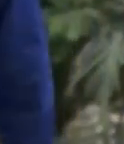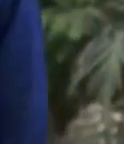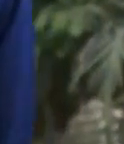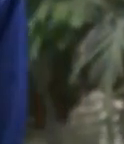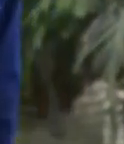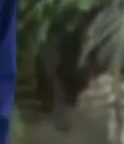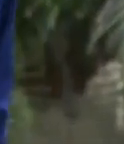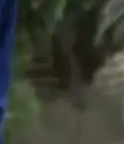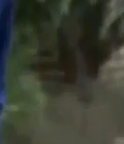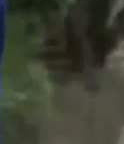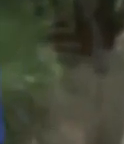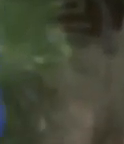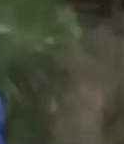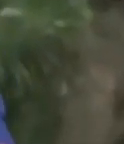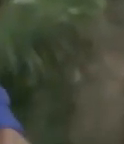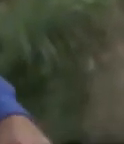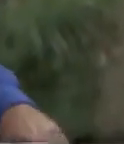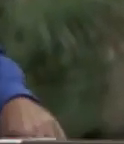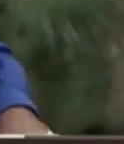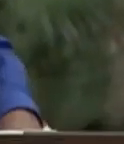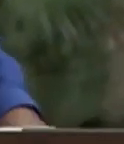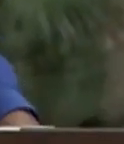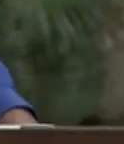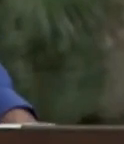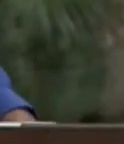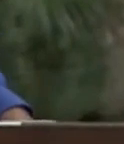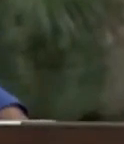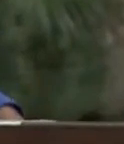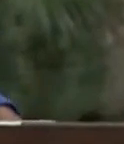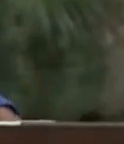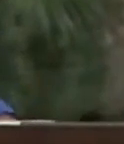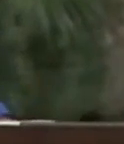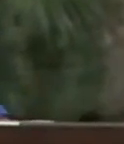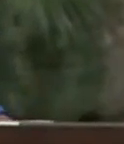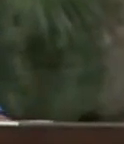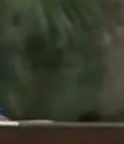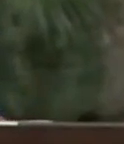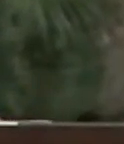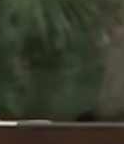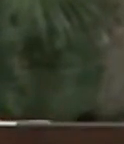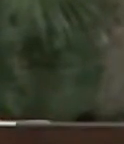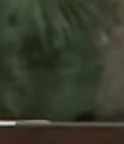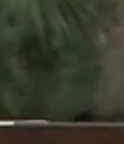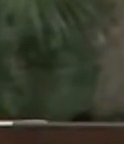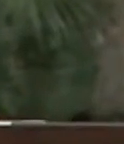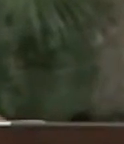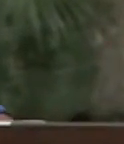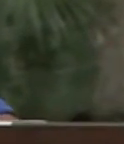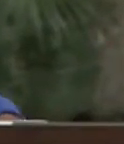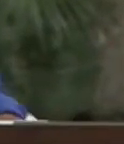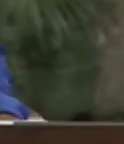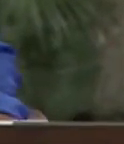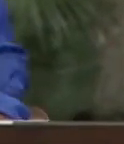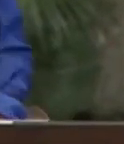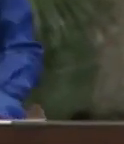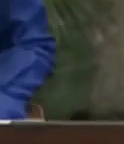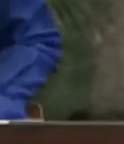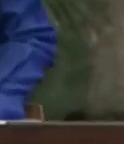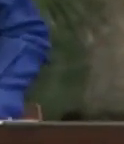mentirosas, calumniosas con las que nos tratan de agredir, y por eso nosotros estamos defendiendo la revolución, por eso estamos